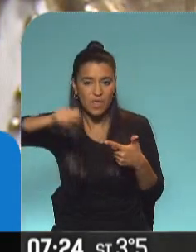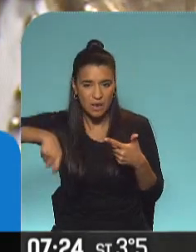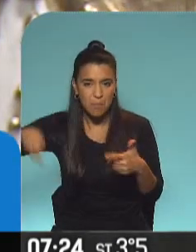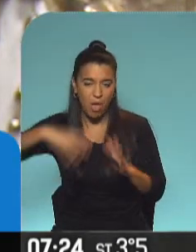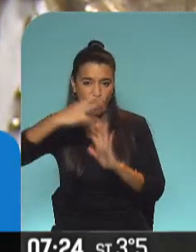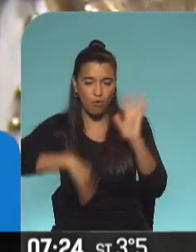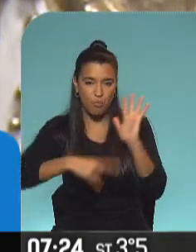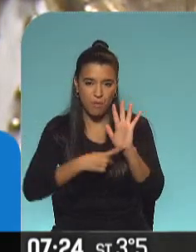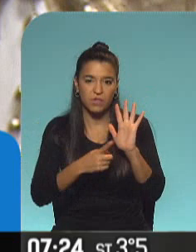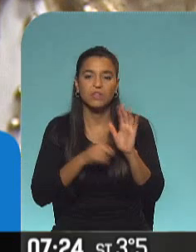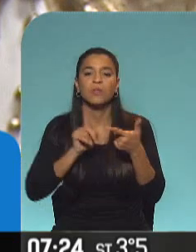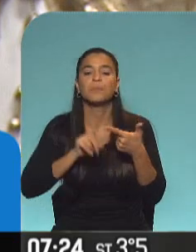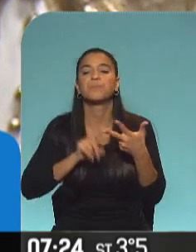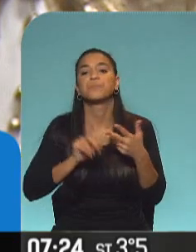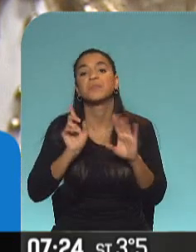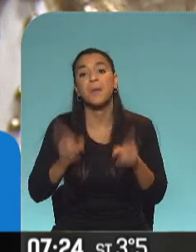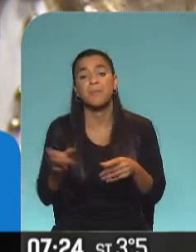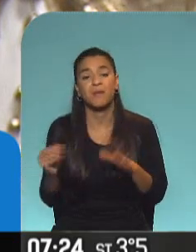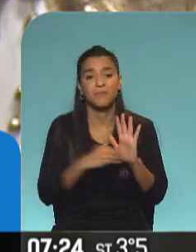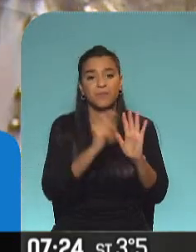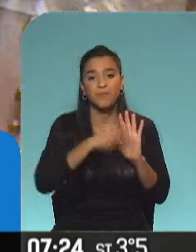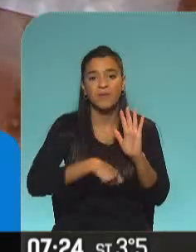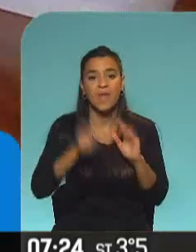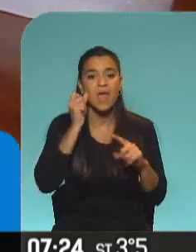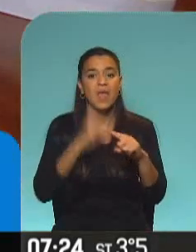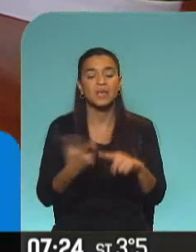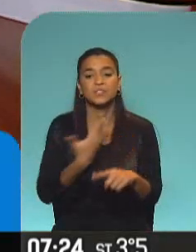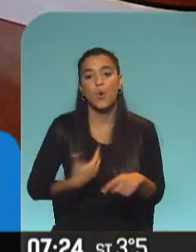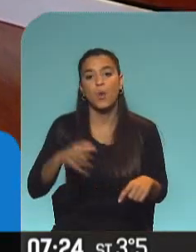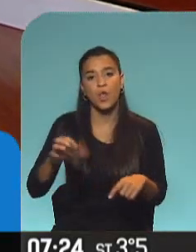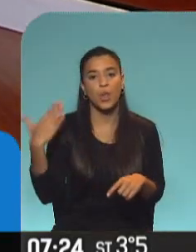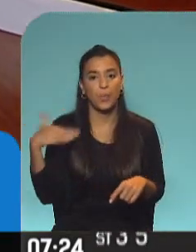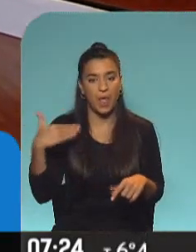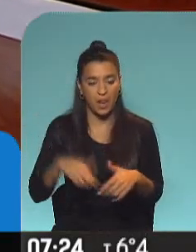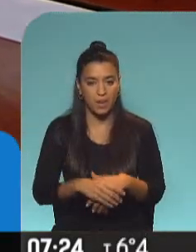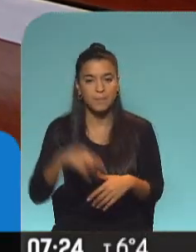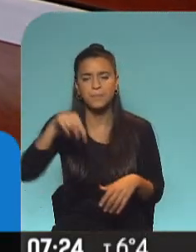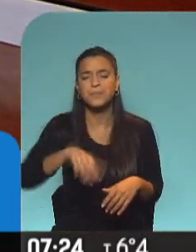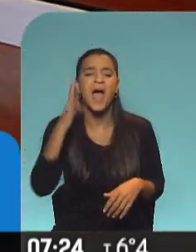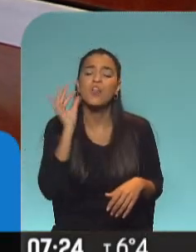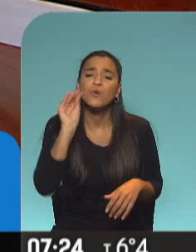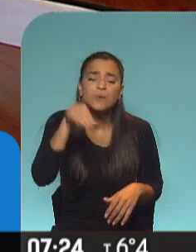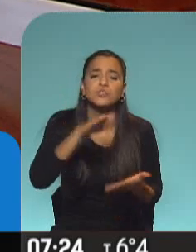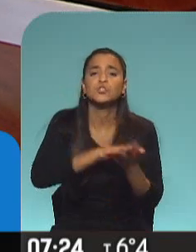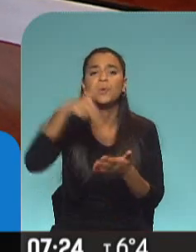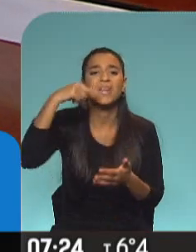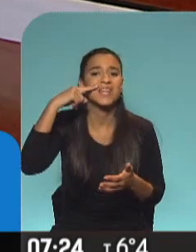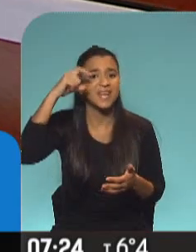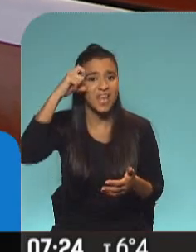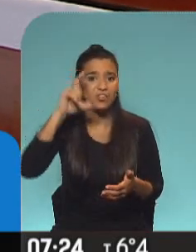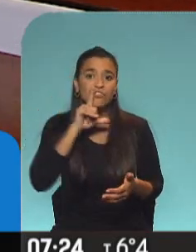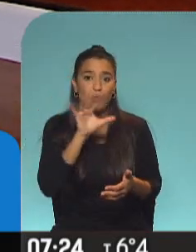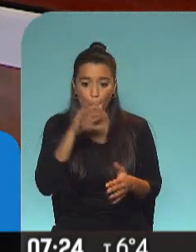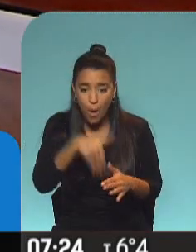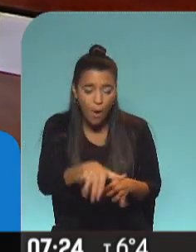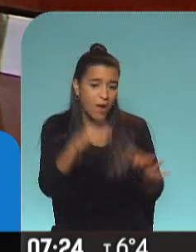este documento y se sumó a último momento también la firma de la exgobernadora María Eugenia Vidal. Una línea sobre Darío Nieto, porque es lo que se